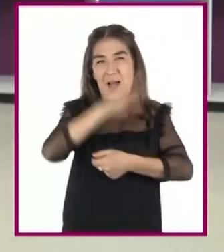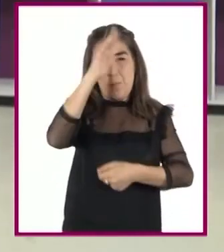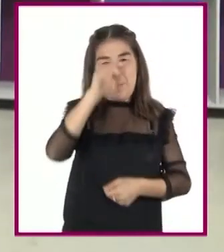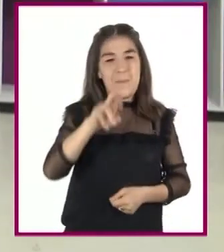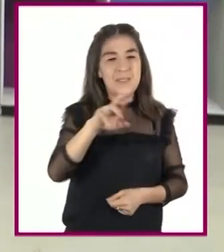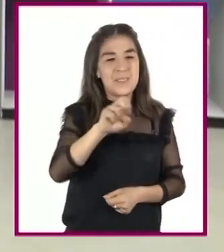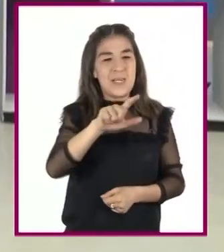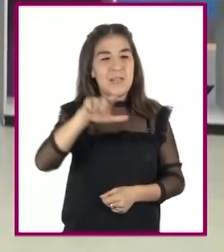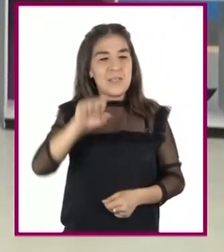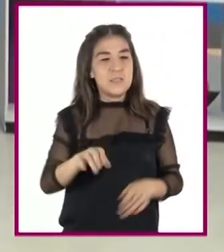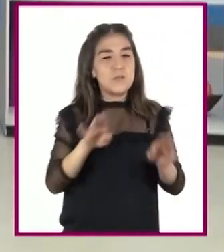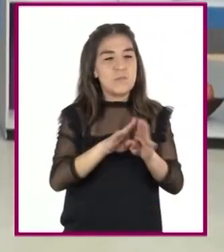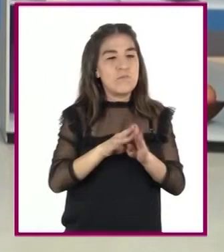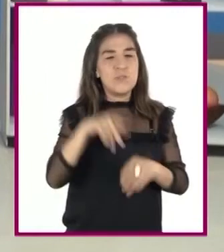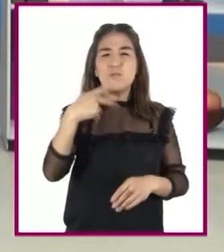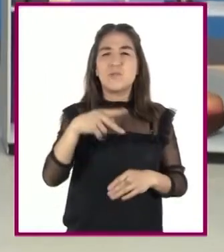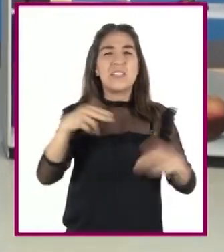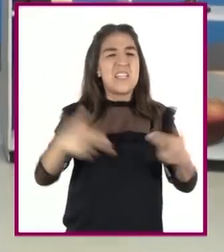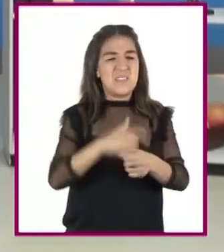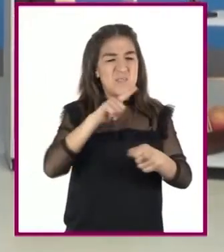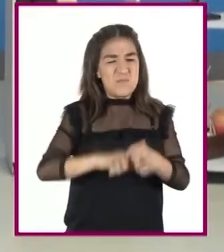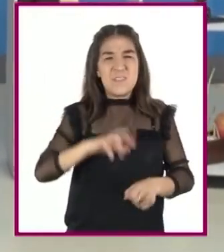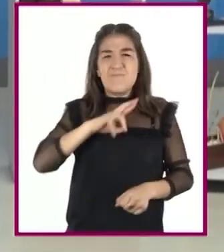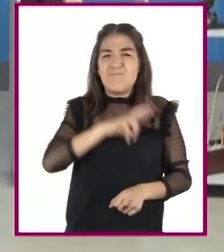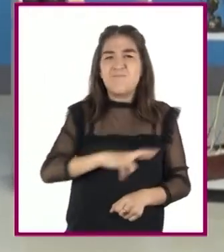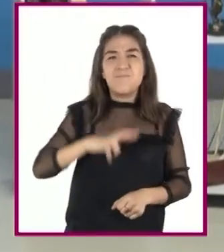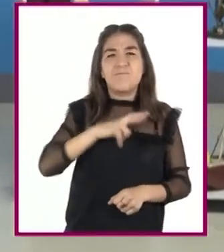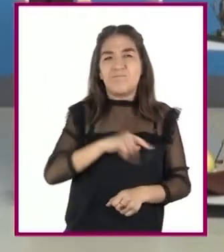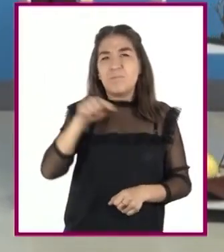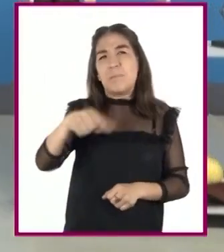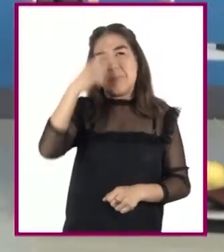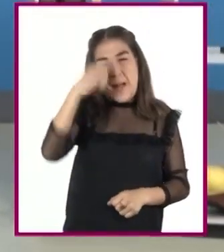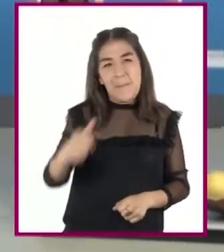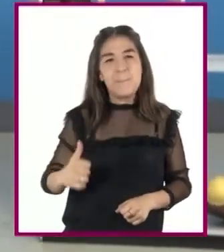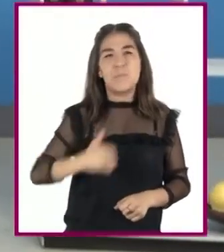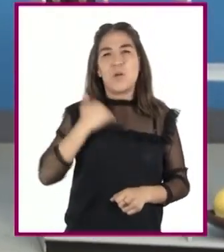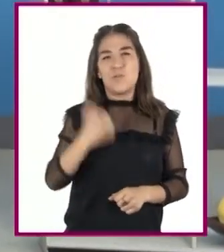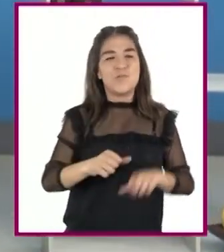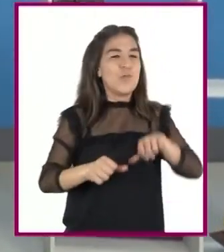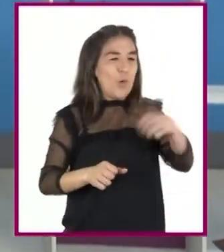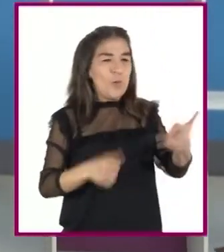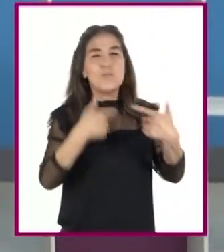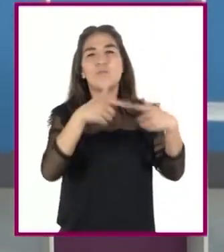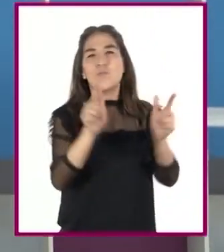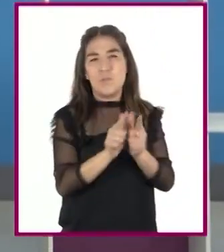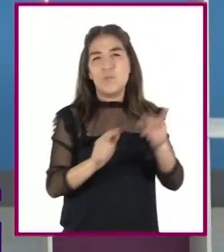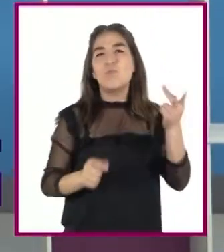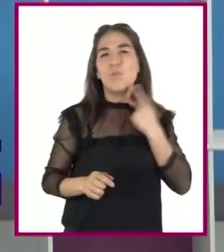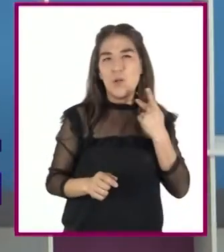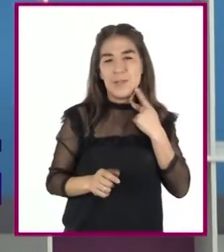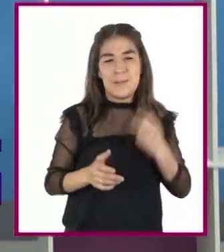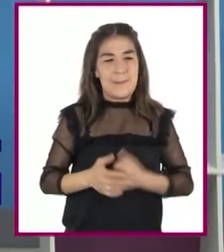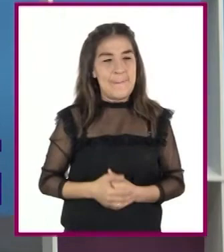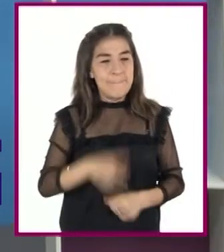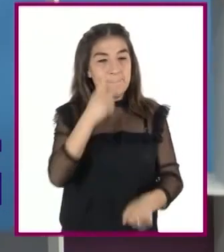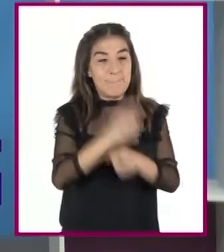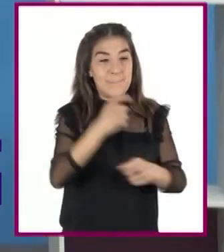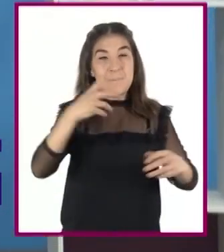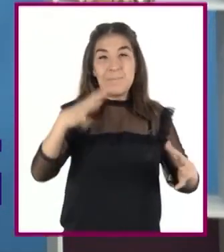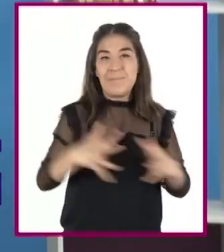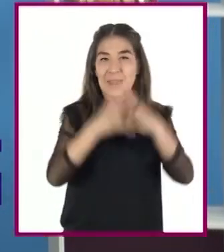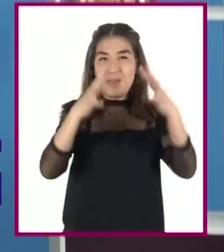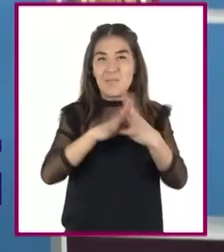un flamante nacionalismo y rencor que sería aprovechado por otros grupos políticos. La Primera Guerra